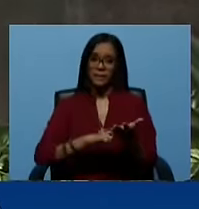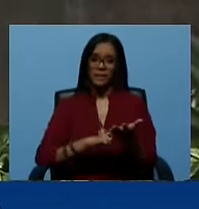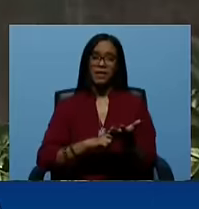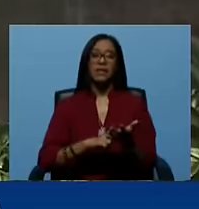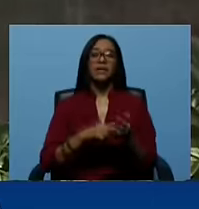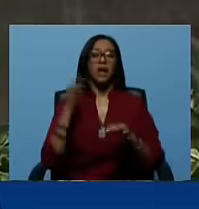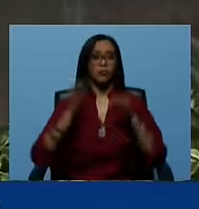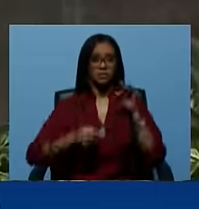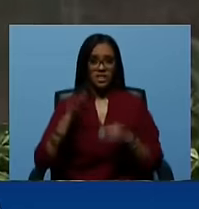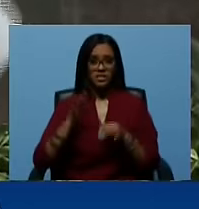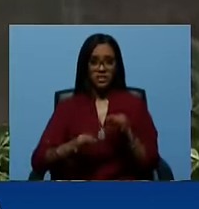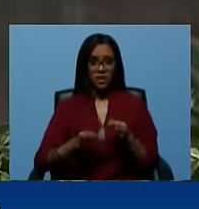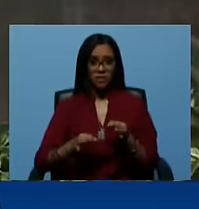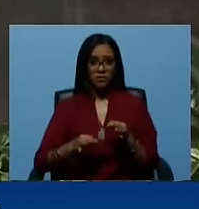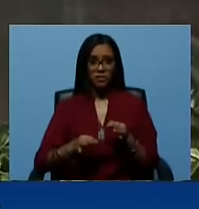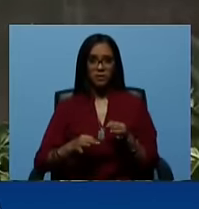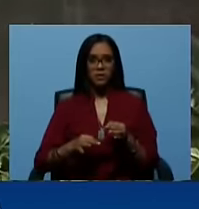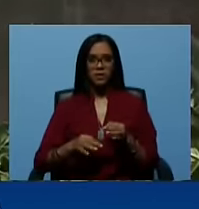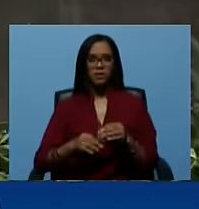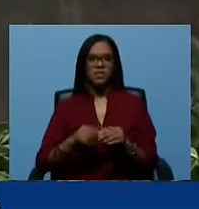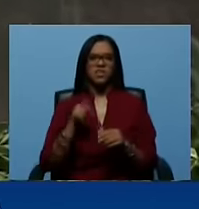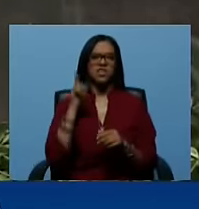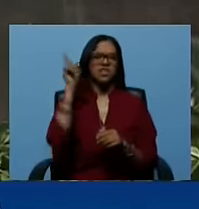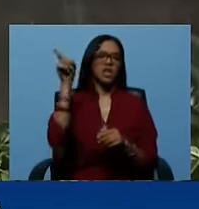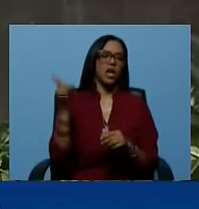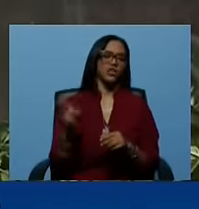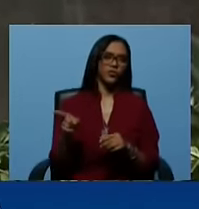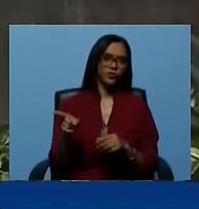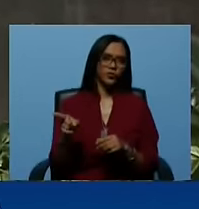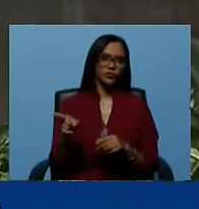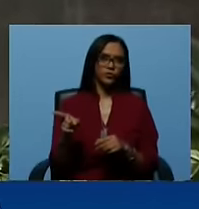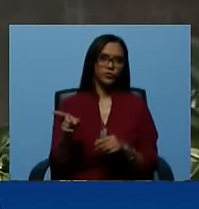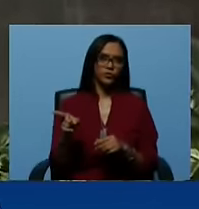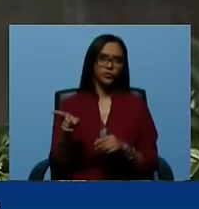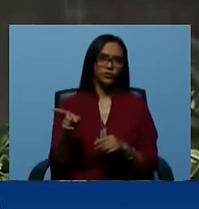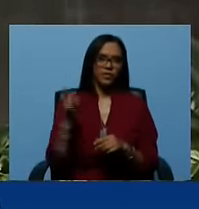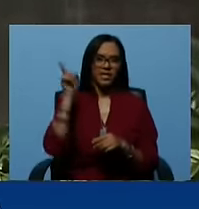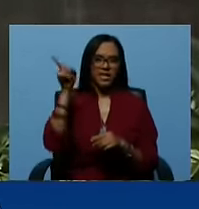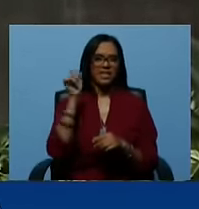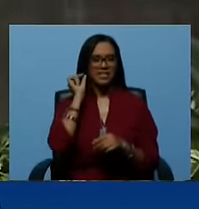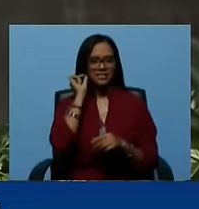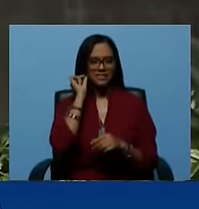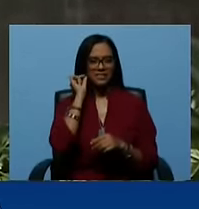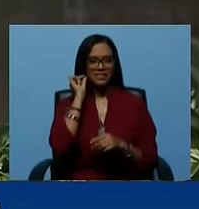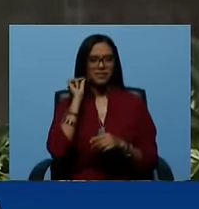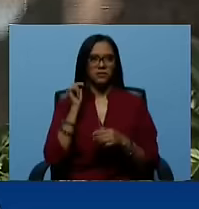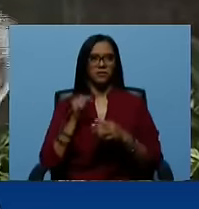justicia y ellos y ellas.